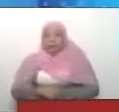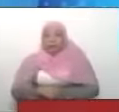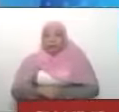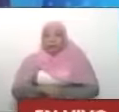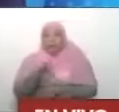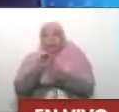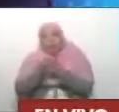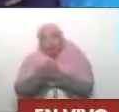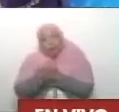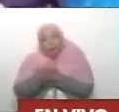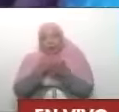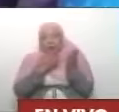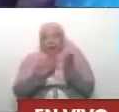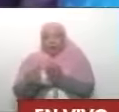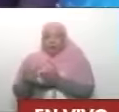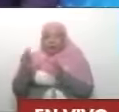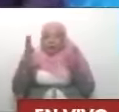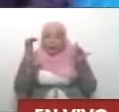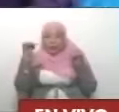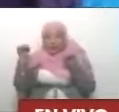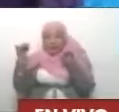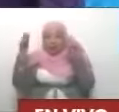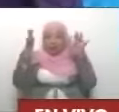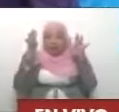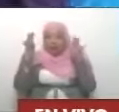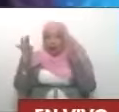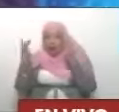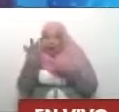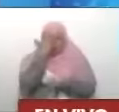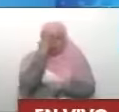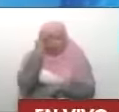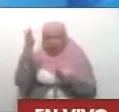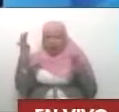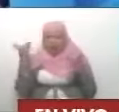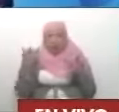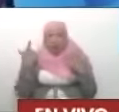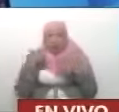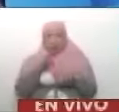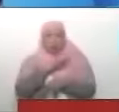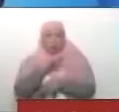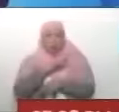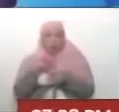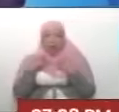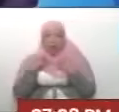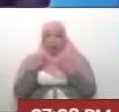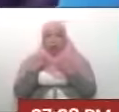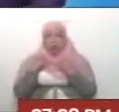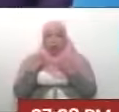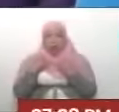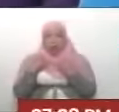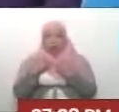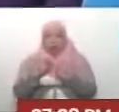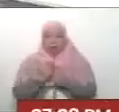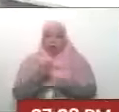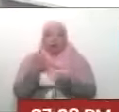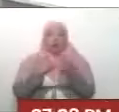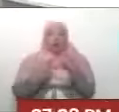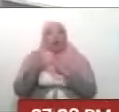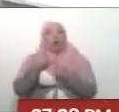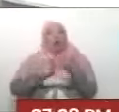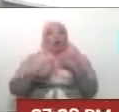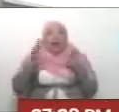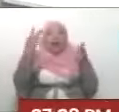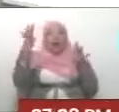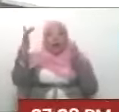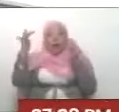Me alegra mucho, está en carnaval, llegó el carnaval. Sí. Ah, estamos vestidos apropiados para el carnaval. Son colores de carnaval.